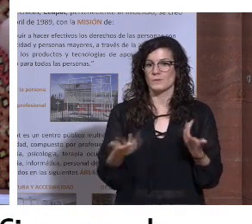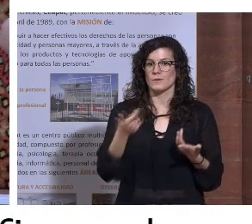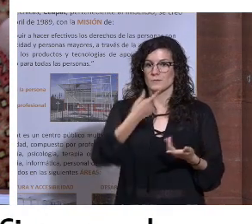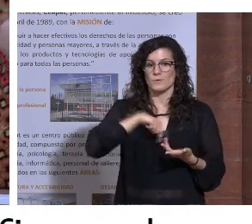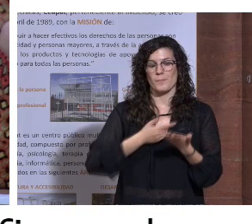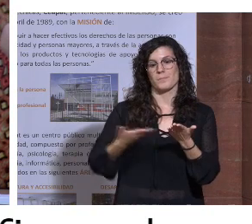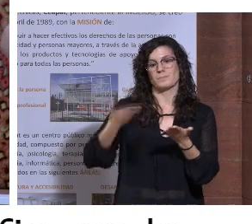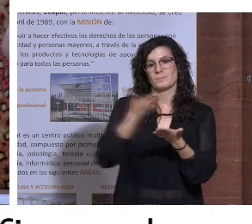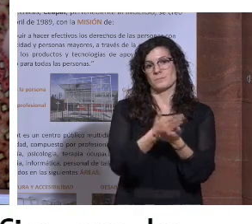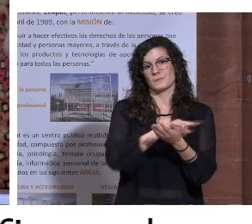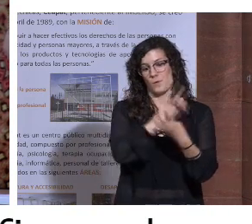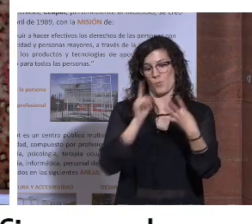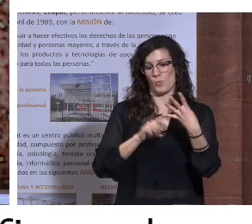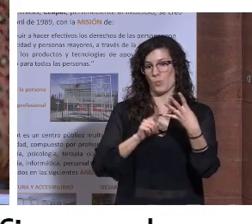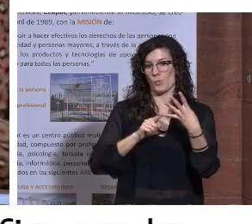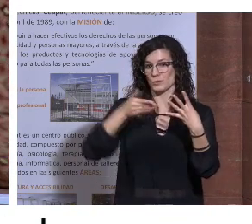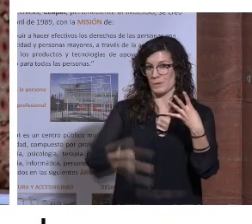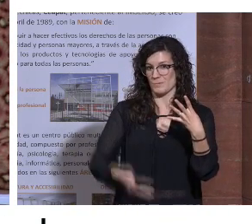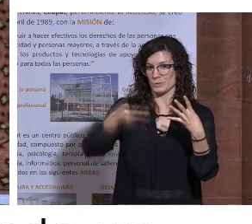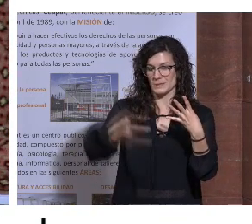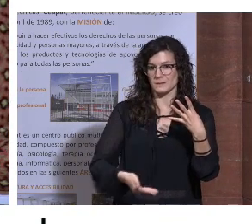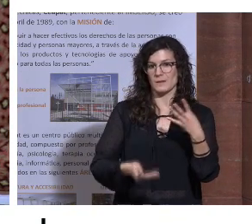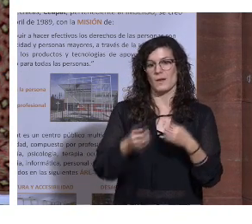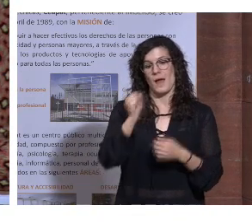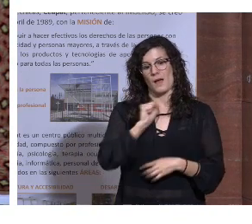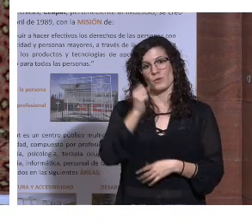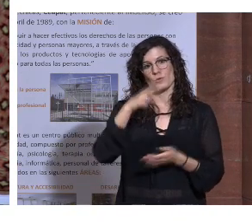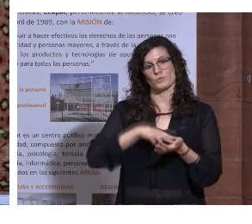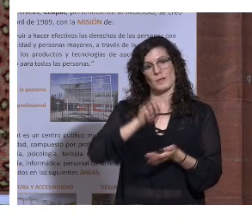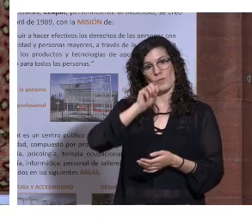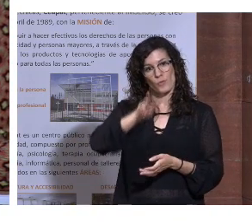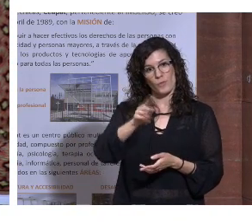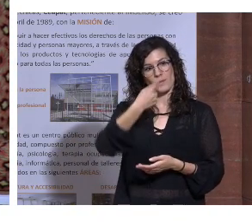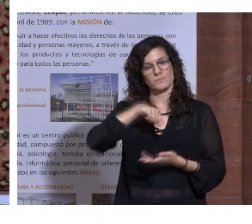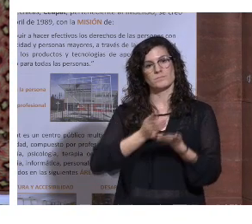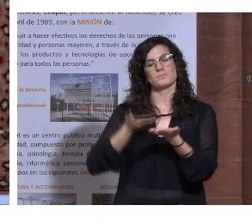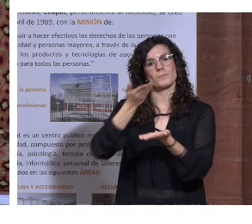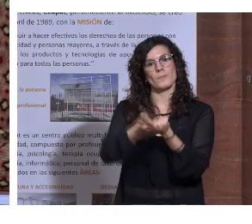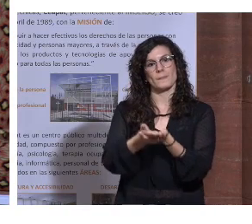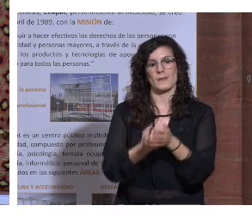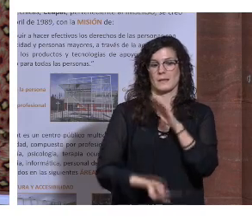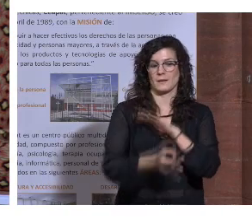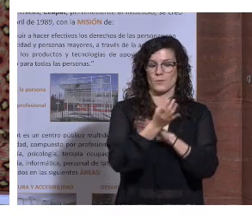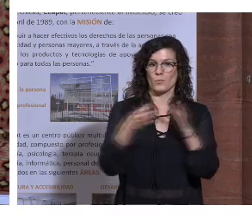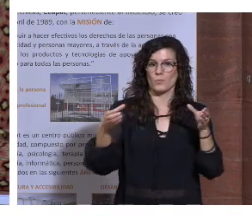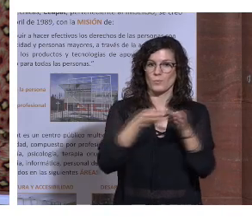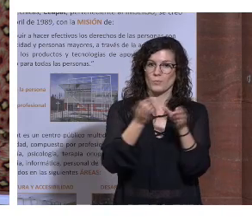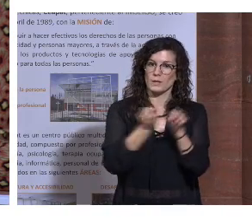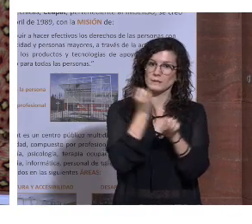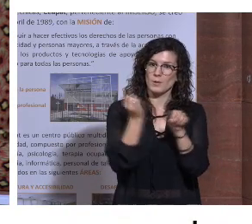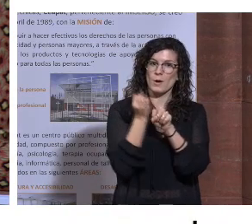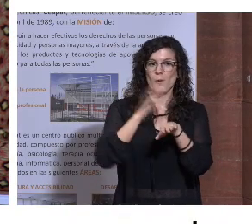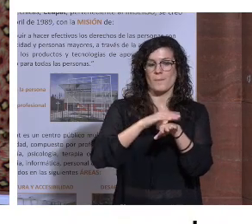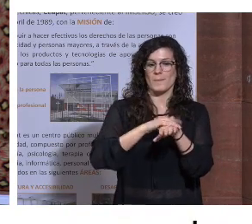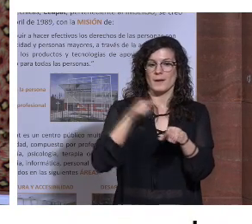ya es el cuarto momento importante, en 2012 planteamos la creación de un grupo de trabajo para tratar de